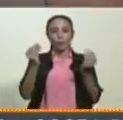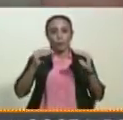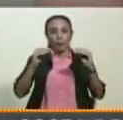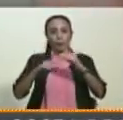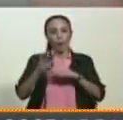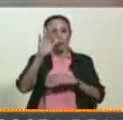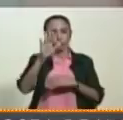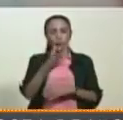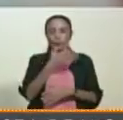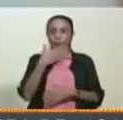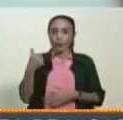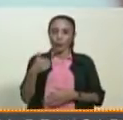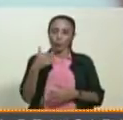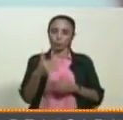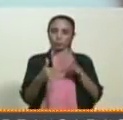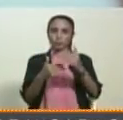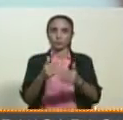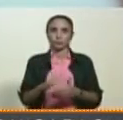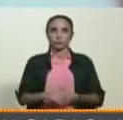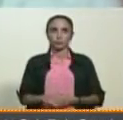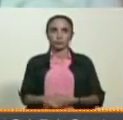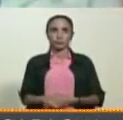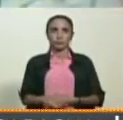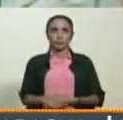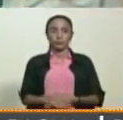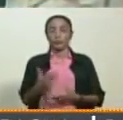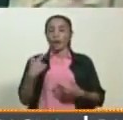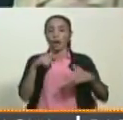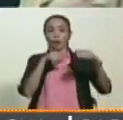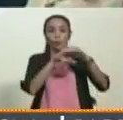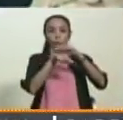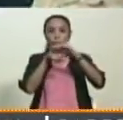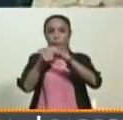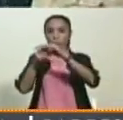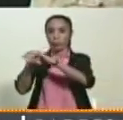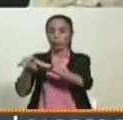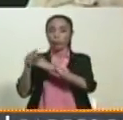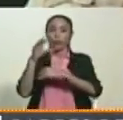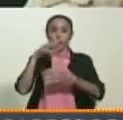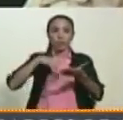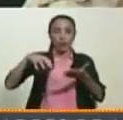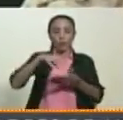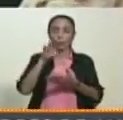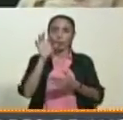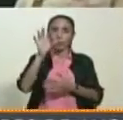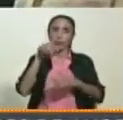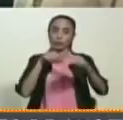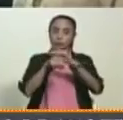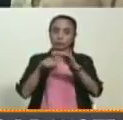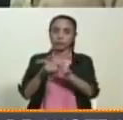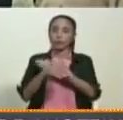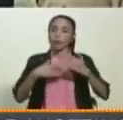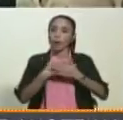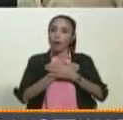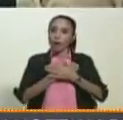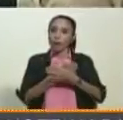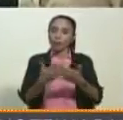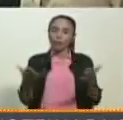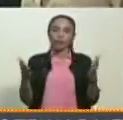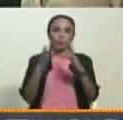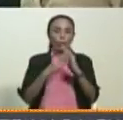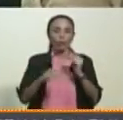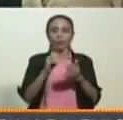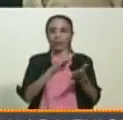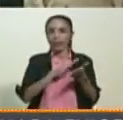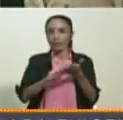más. Nosotros hasta el último rincón de la patria vamos a garantizar el acceso